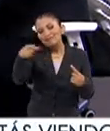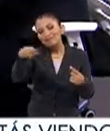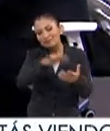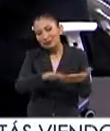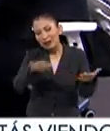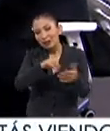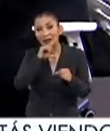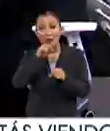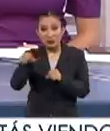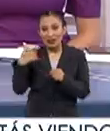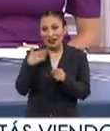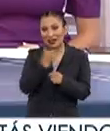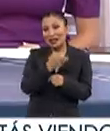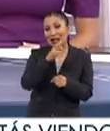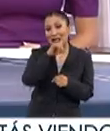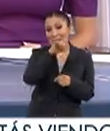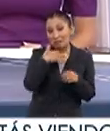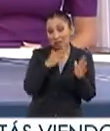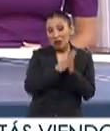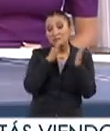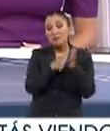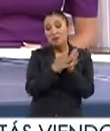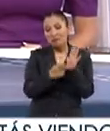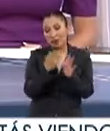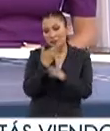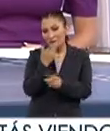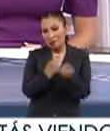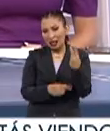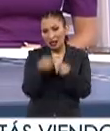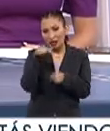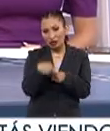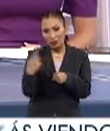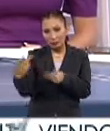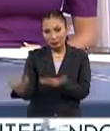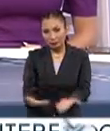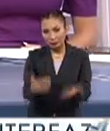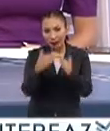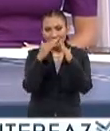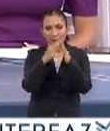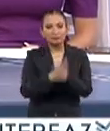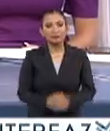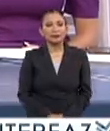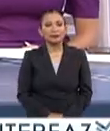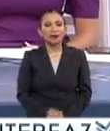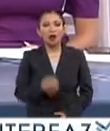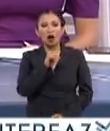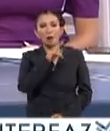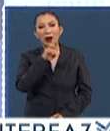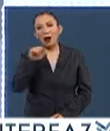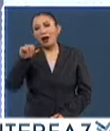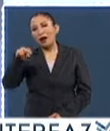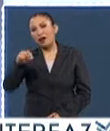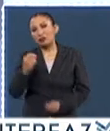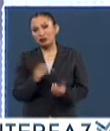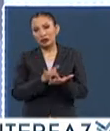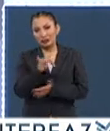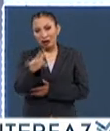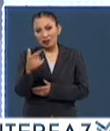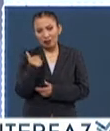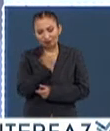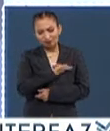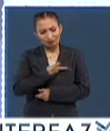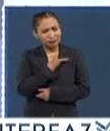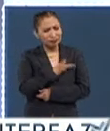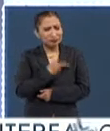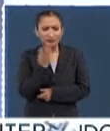literaria, y también pues, contigo, Hilda, que has estado participando con nosotros. Bienvenidos a esta su casa. Muchas gracias. Ana, Omar, muchísimas gracias. Un